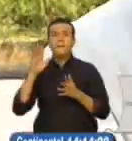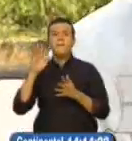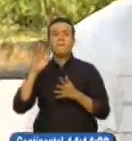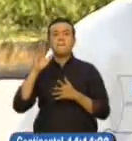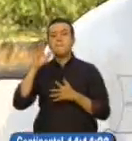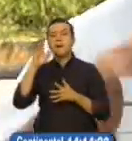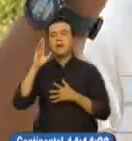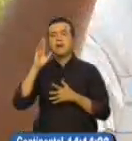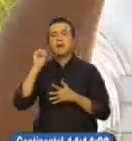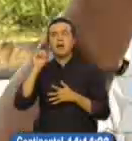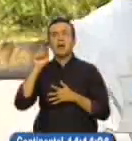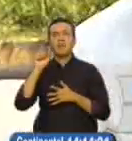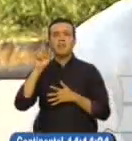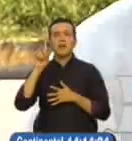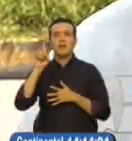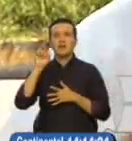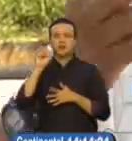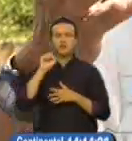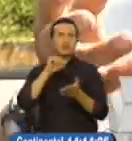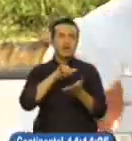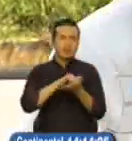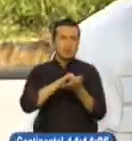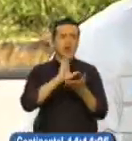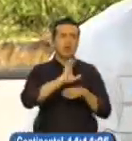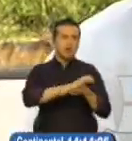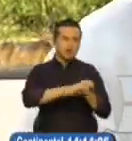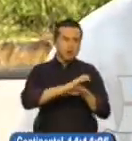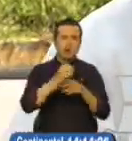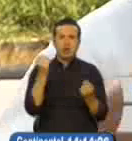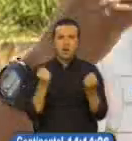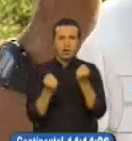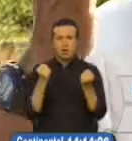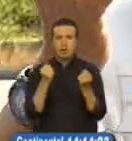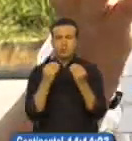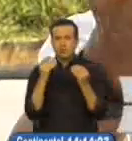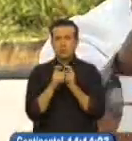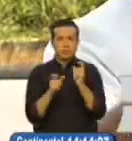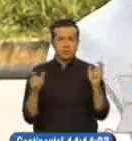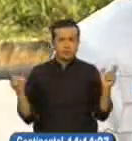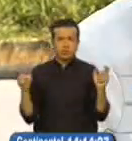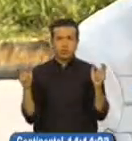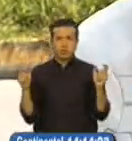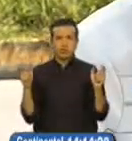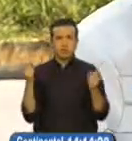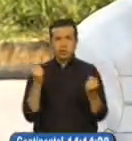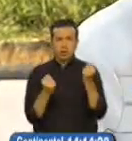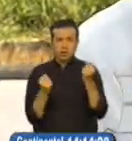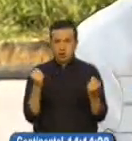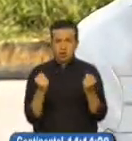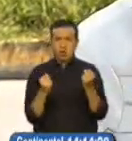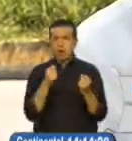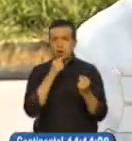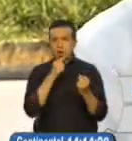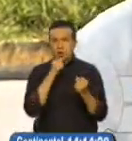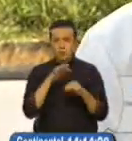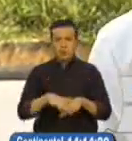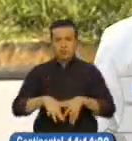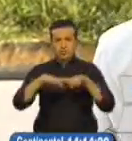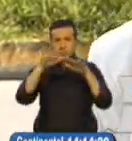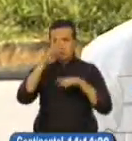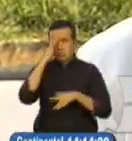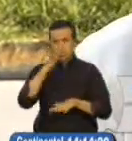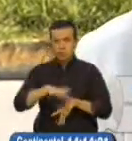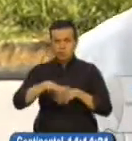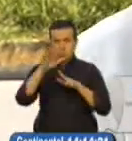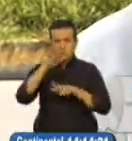por la Ye, por el condado, los carros tapados, las gentes yendo en los mismos carros con la agua. ¿Por qué? Porque